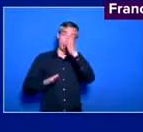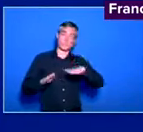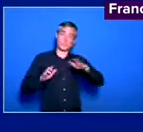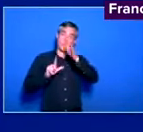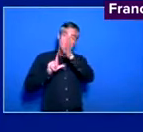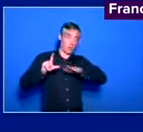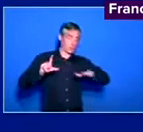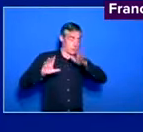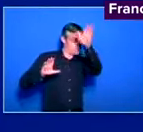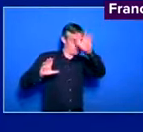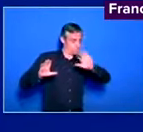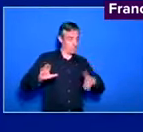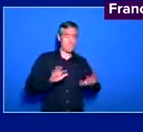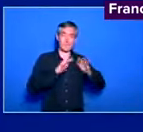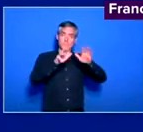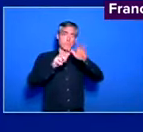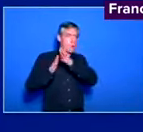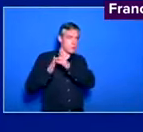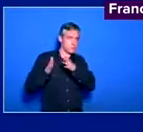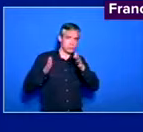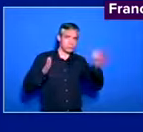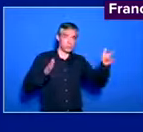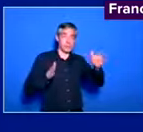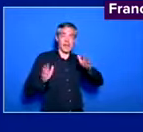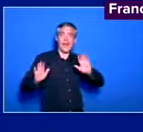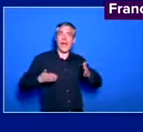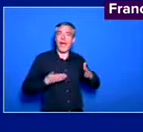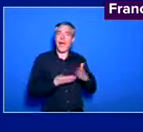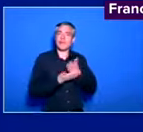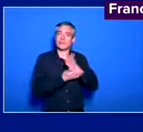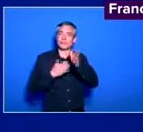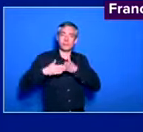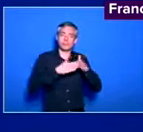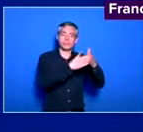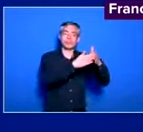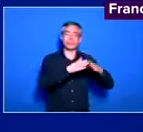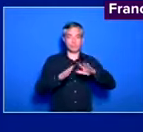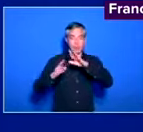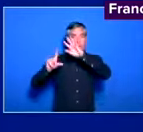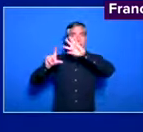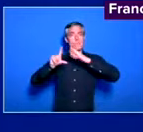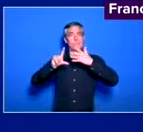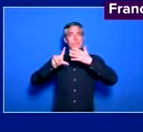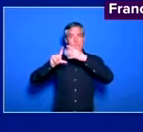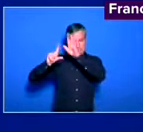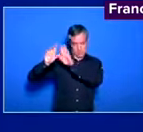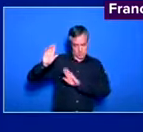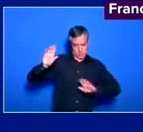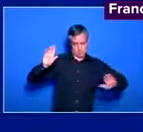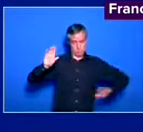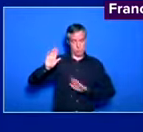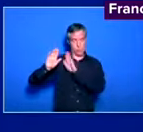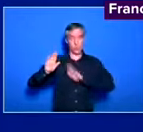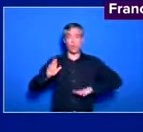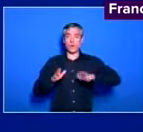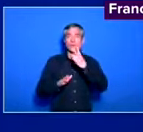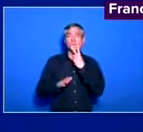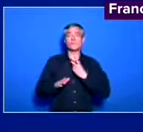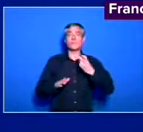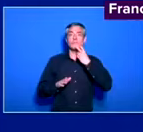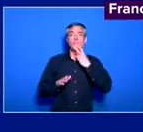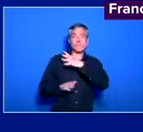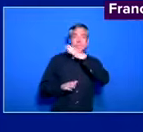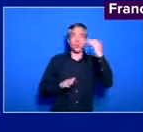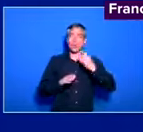los votantes de Fillon. Ahora sí le dicen guiño, ya no le dicen plagio, le dicen guiño. ¿Quién quedó? Pues fuera de la elección en la